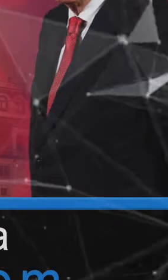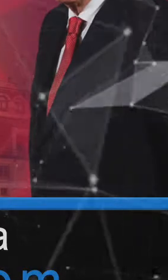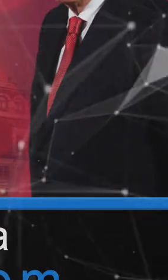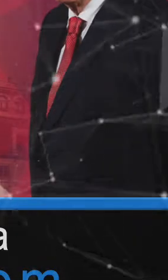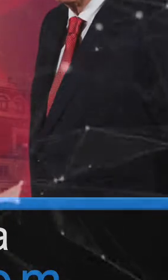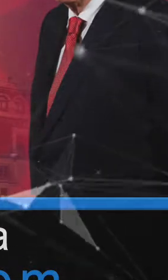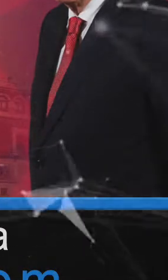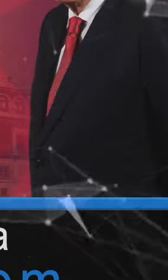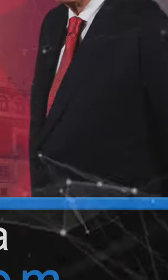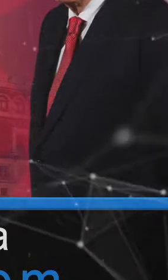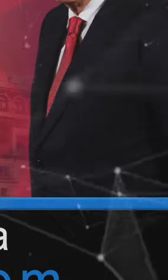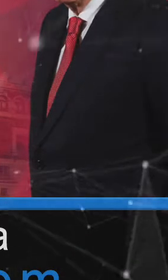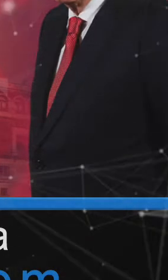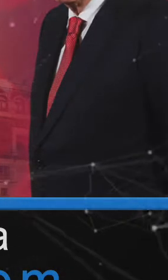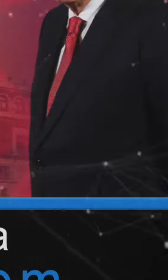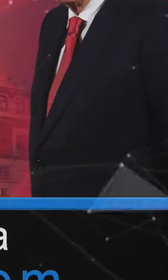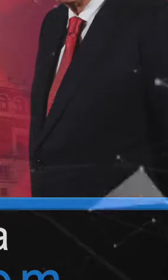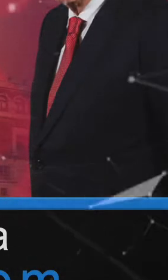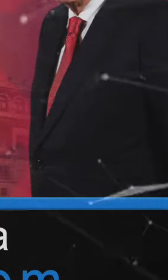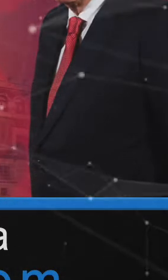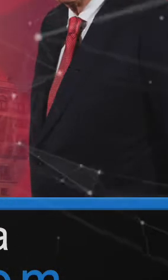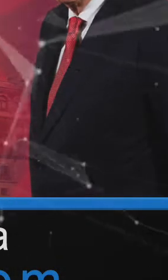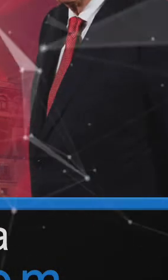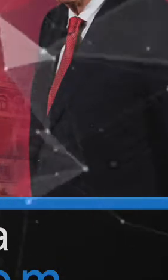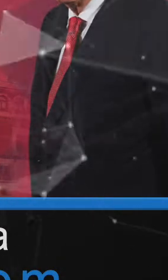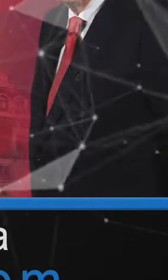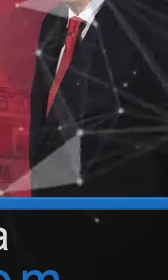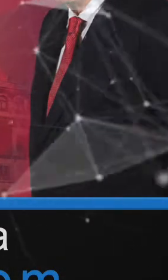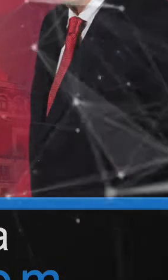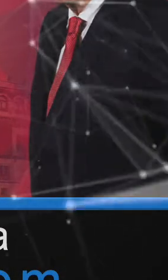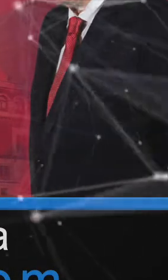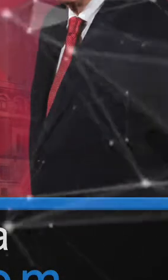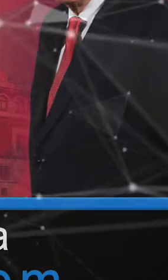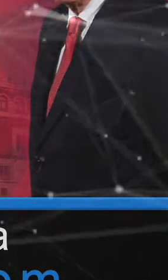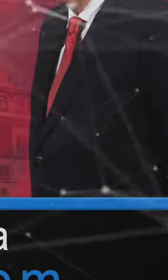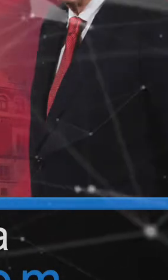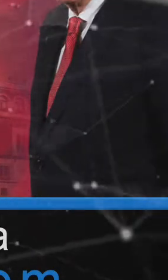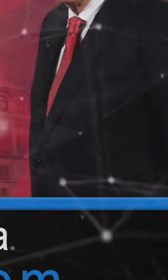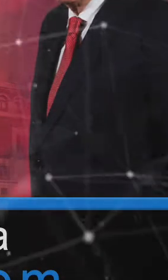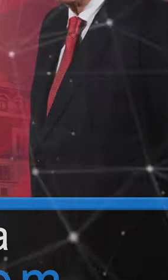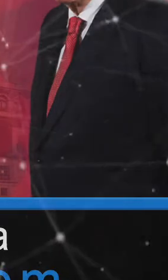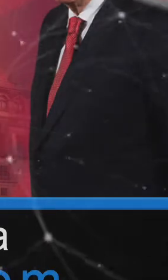nuestro canal. En la conferencia de hoy, el presidente Andrés Manuel López Obrador.